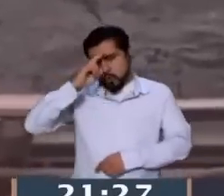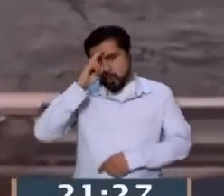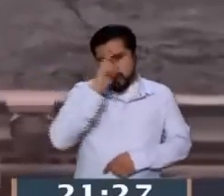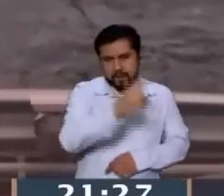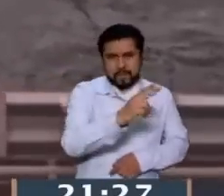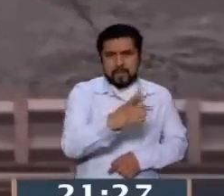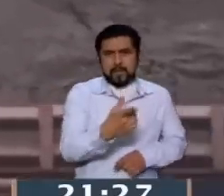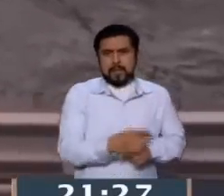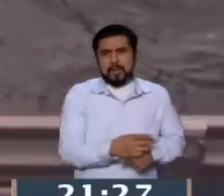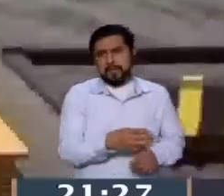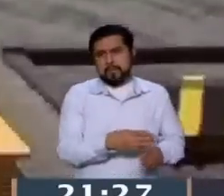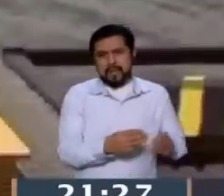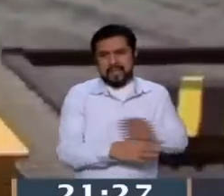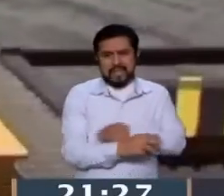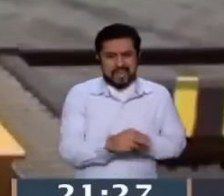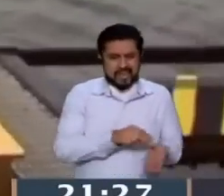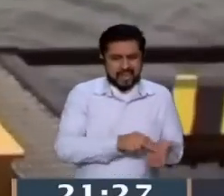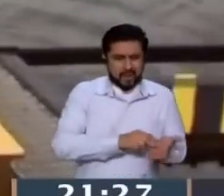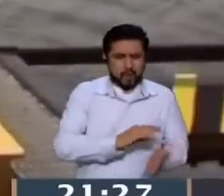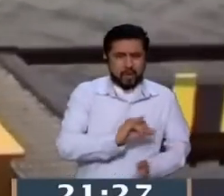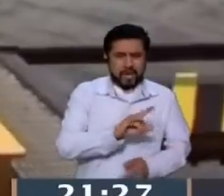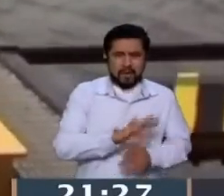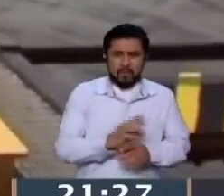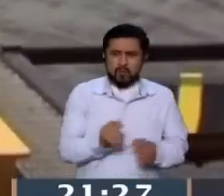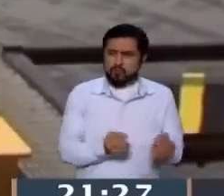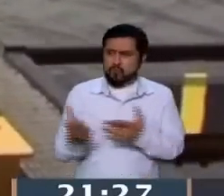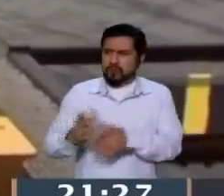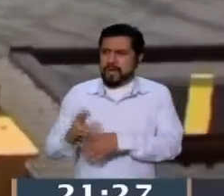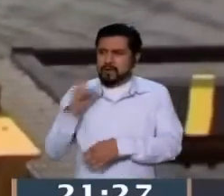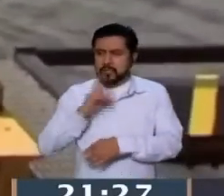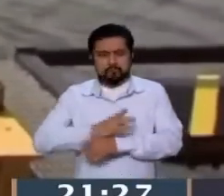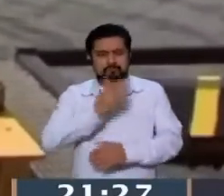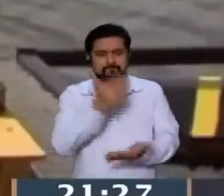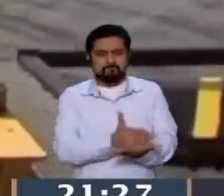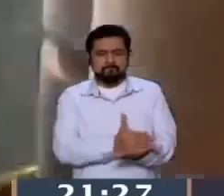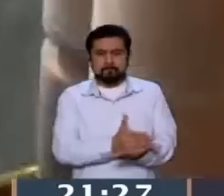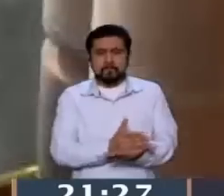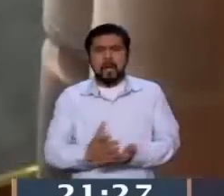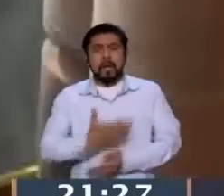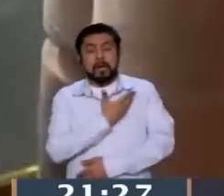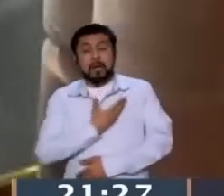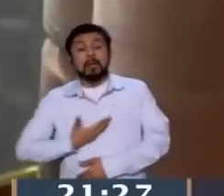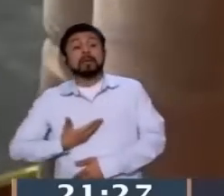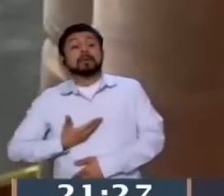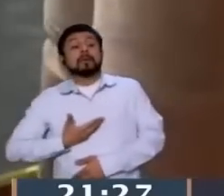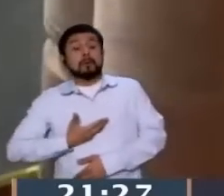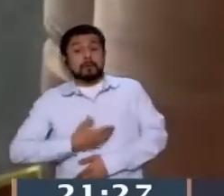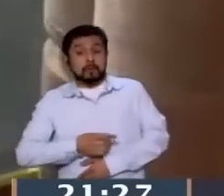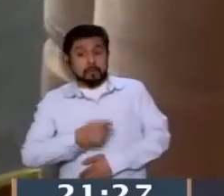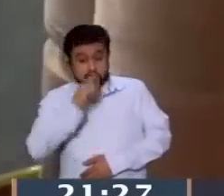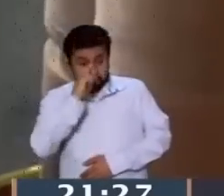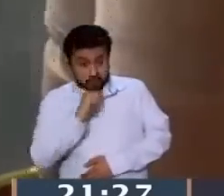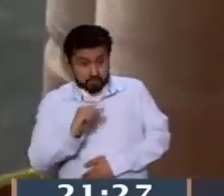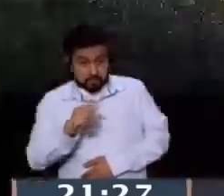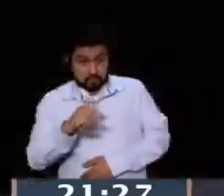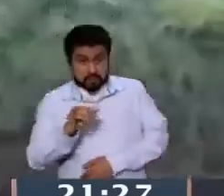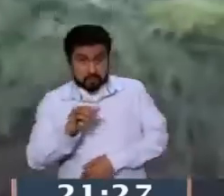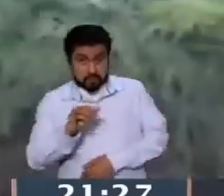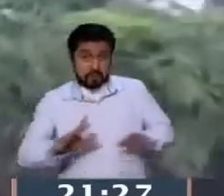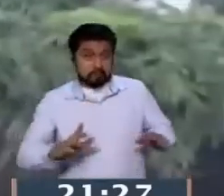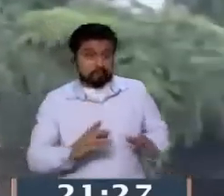importación de Carbón a Rusia en respuesta Vladimir Putin recortó en 40% el suministro de gas a